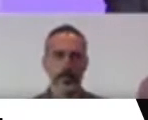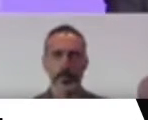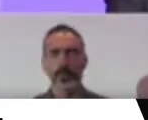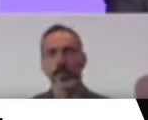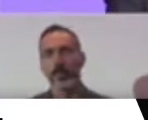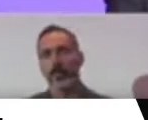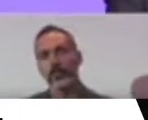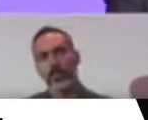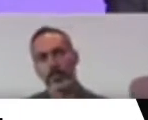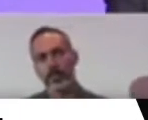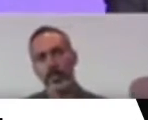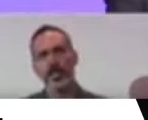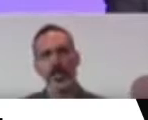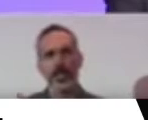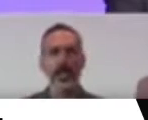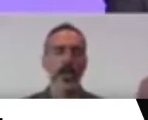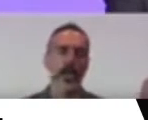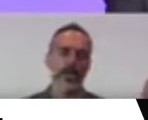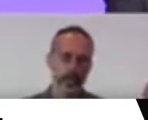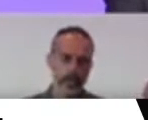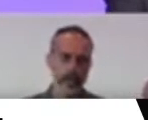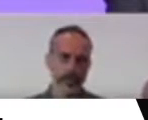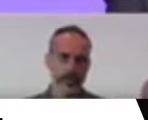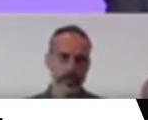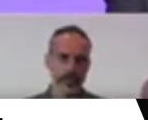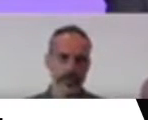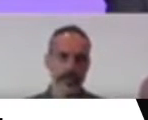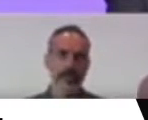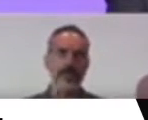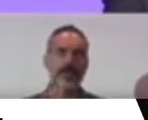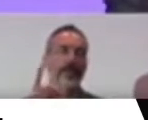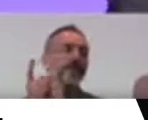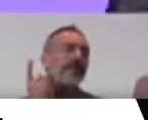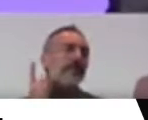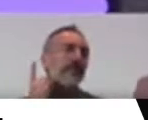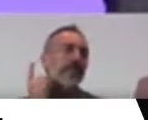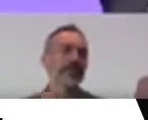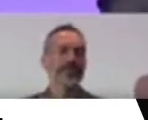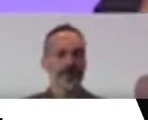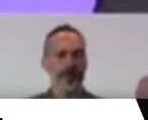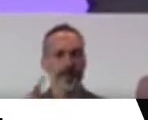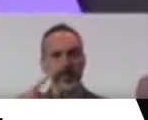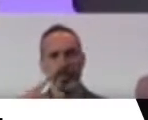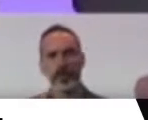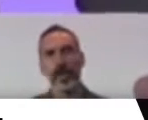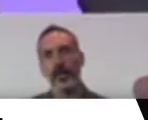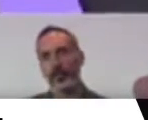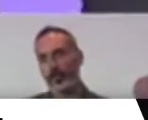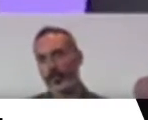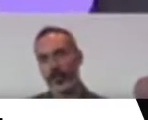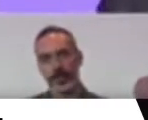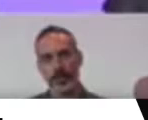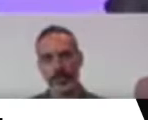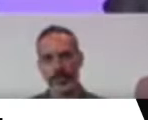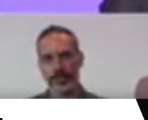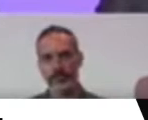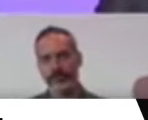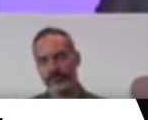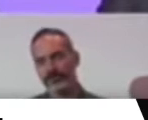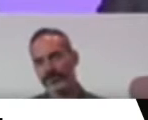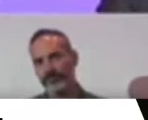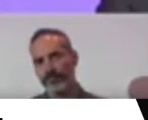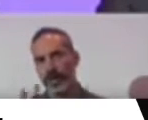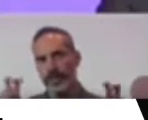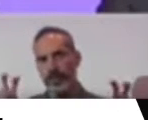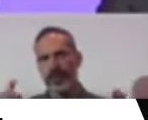apoyo de los diputados locales, resolvimos este delicado tema para el beneficio de las familias